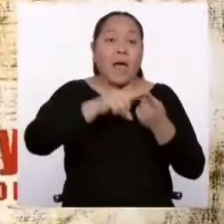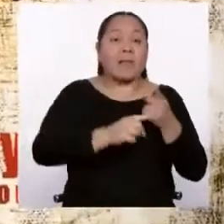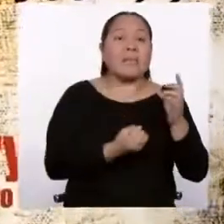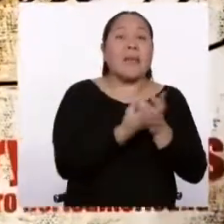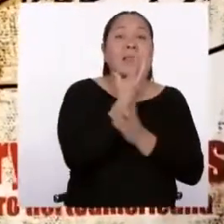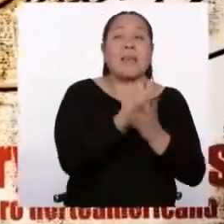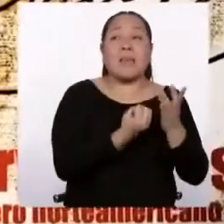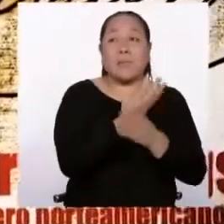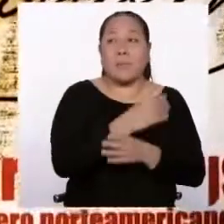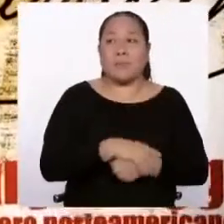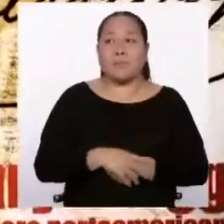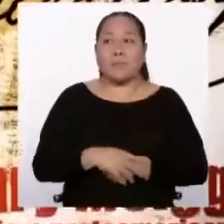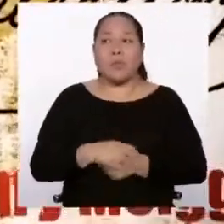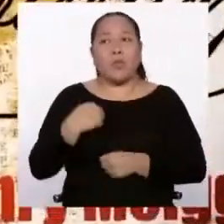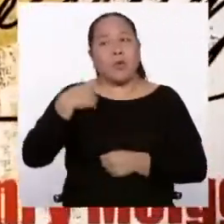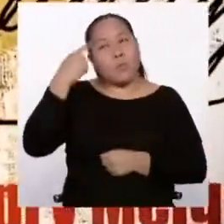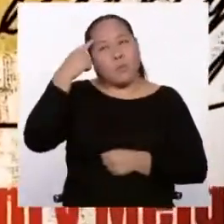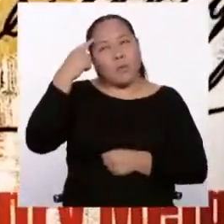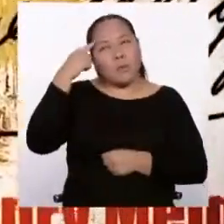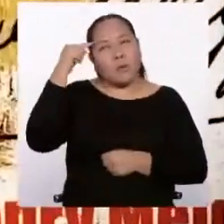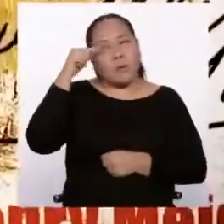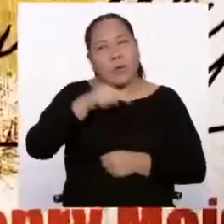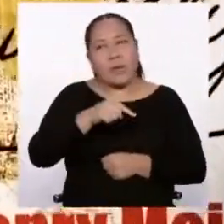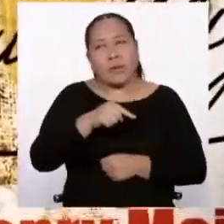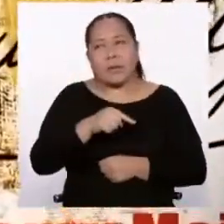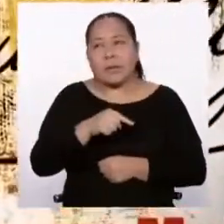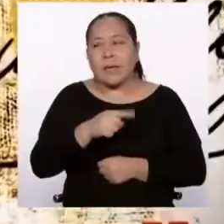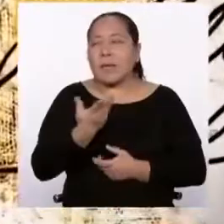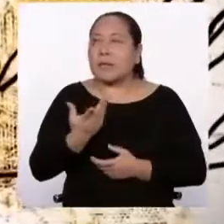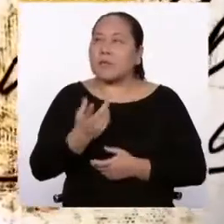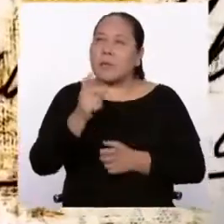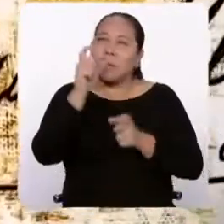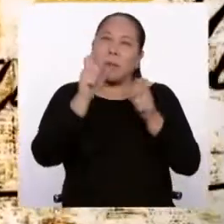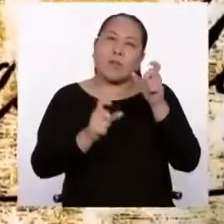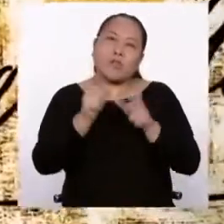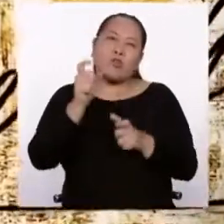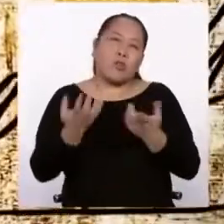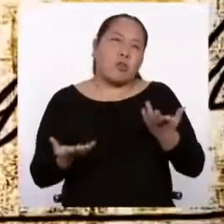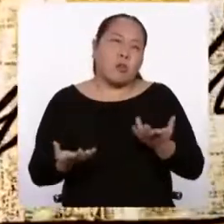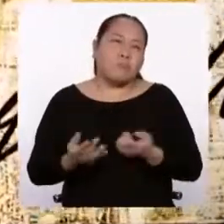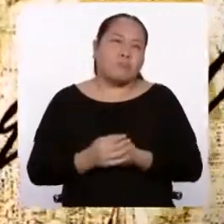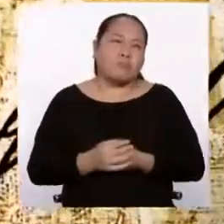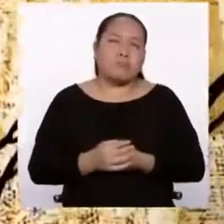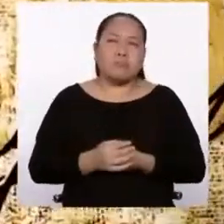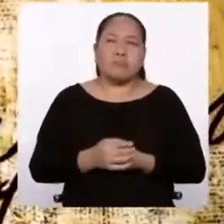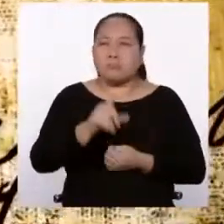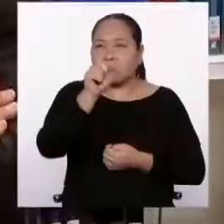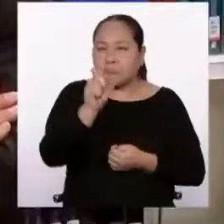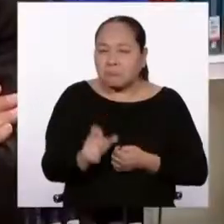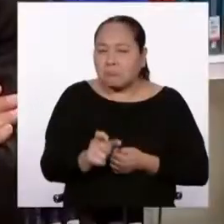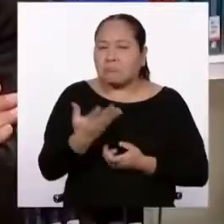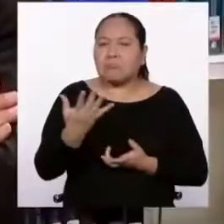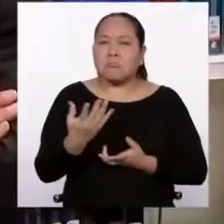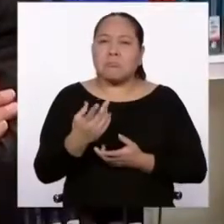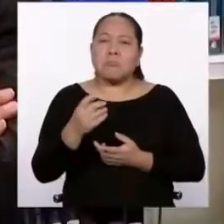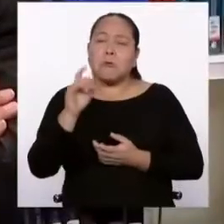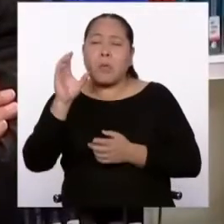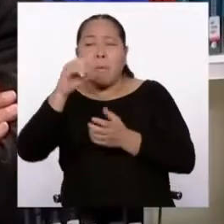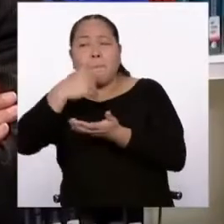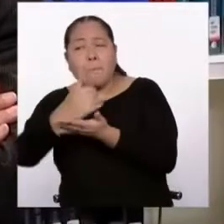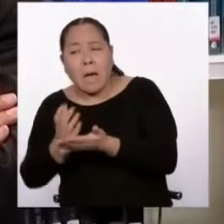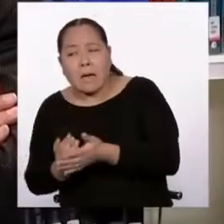Yo creo que es un hombre, como tantos en la historia del Perú, que tiene pues un aspecto positivo y